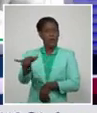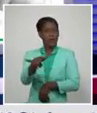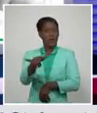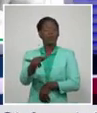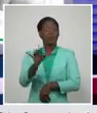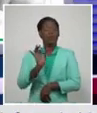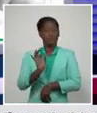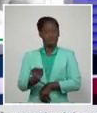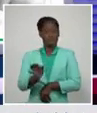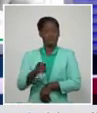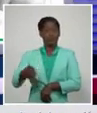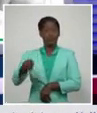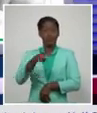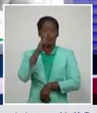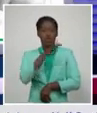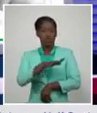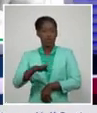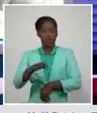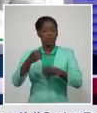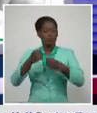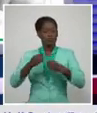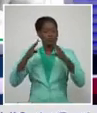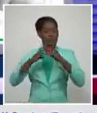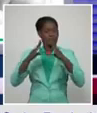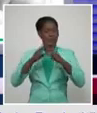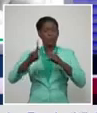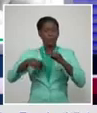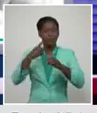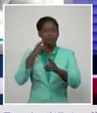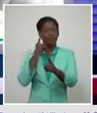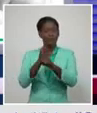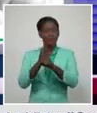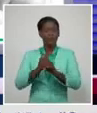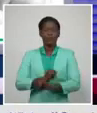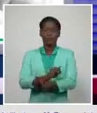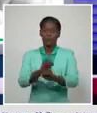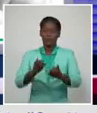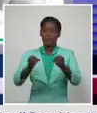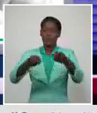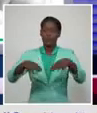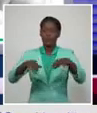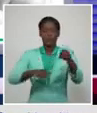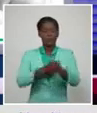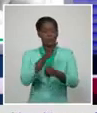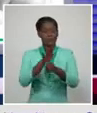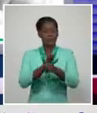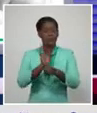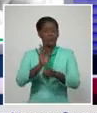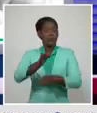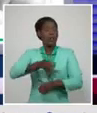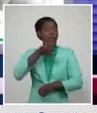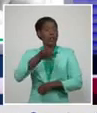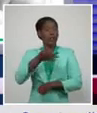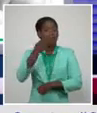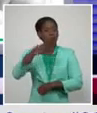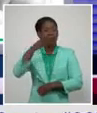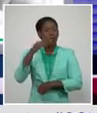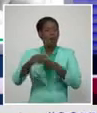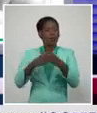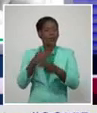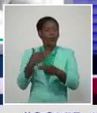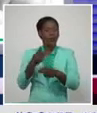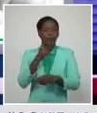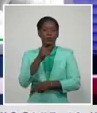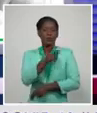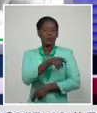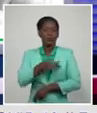familia, proteja a sus hijos. Nos vemos mañana en otra conferencia de prensa para seguirle contando lo que hace Cuba por la salud de su población. Muy